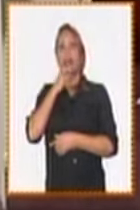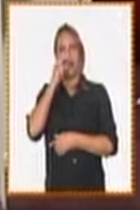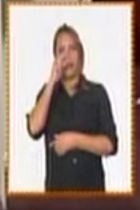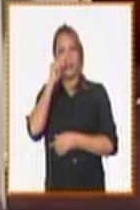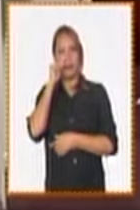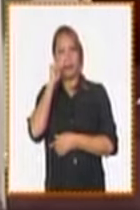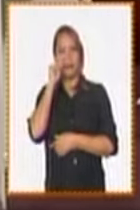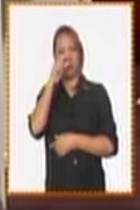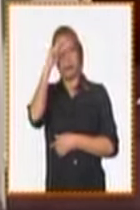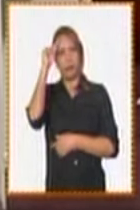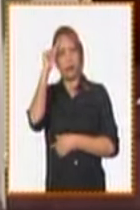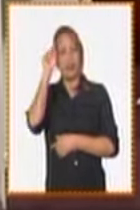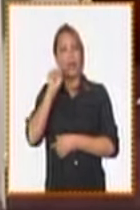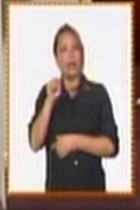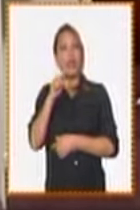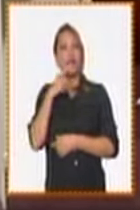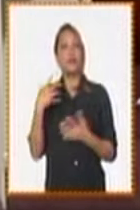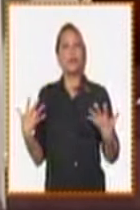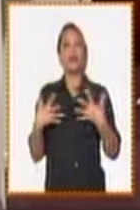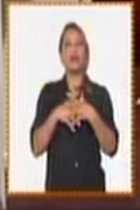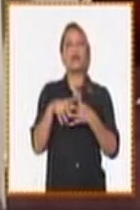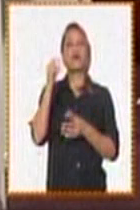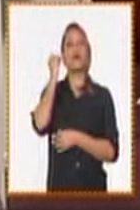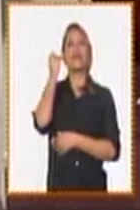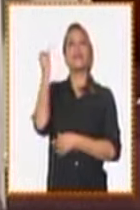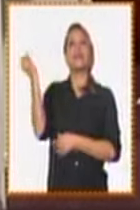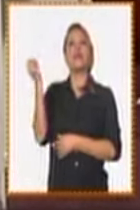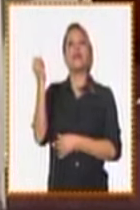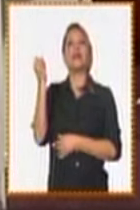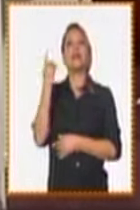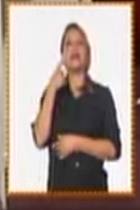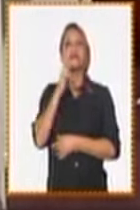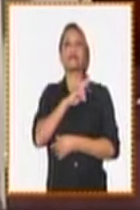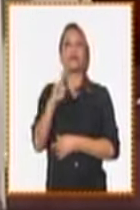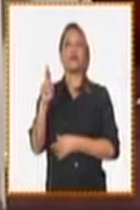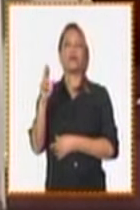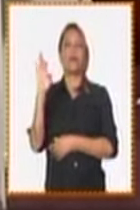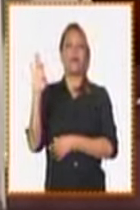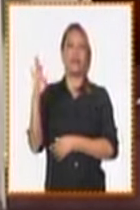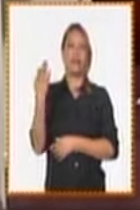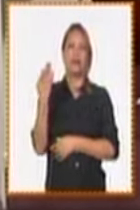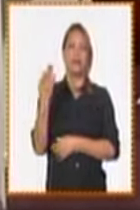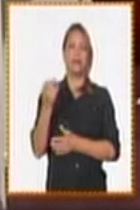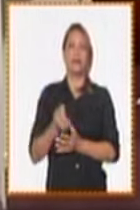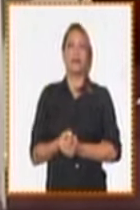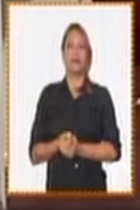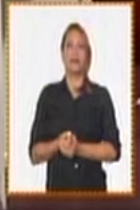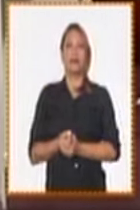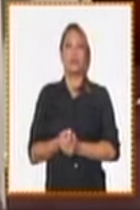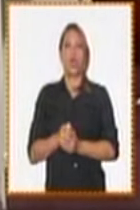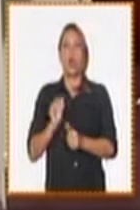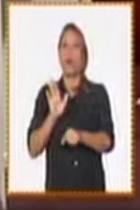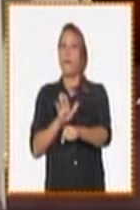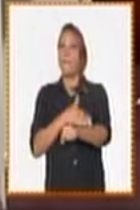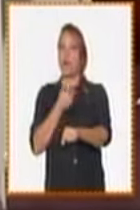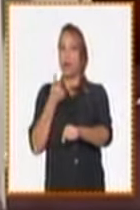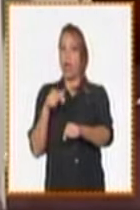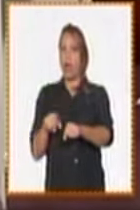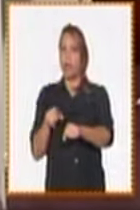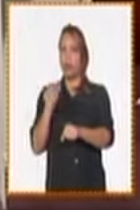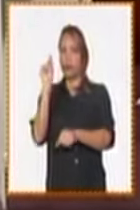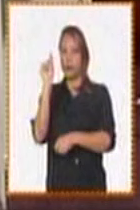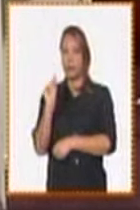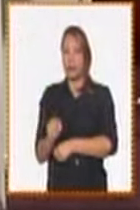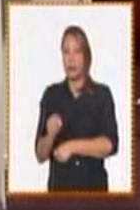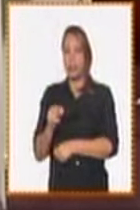vinculada con los ideales de la Revolución Francesa. Porque este hombre, un mulato, que vive en las márgenes